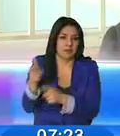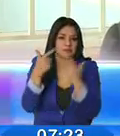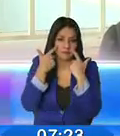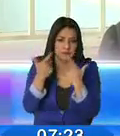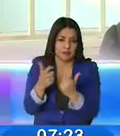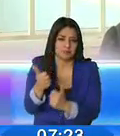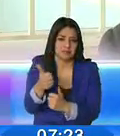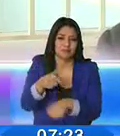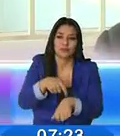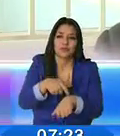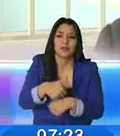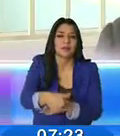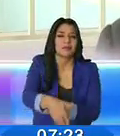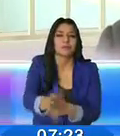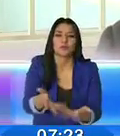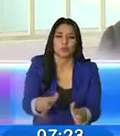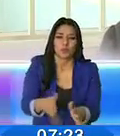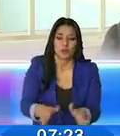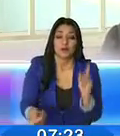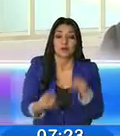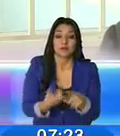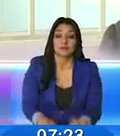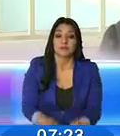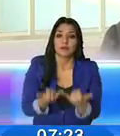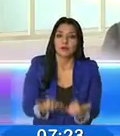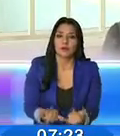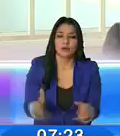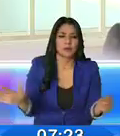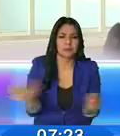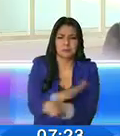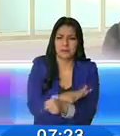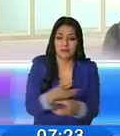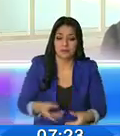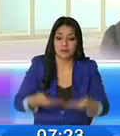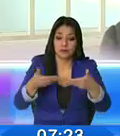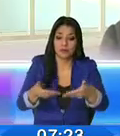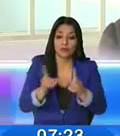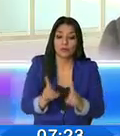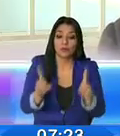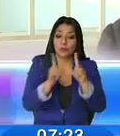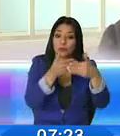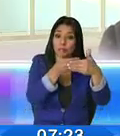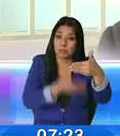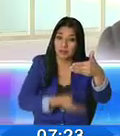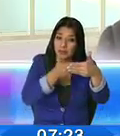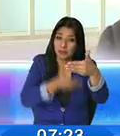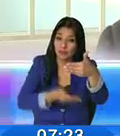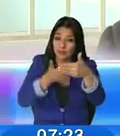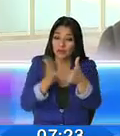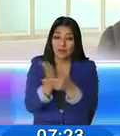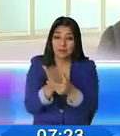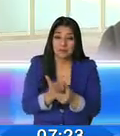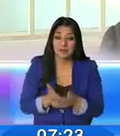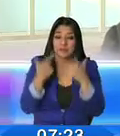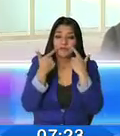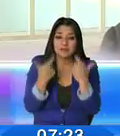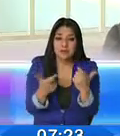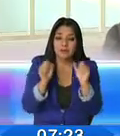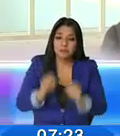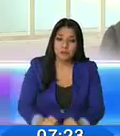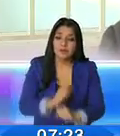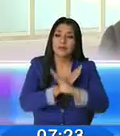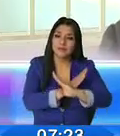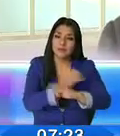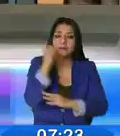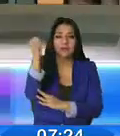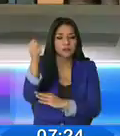particular. Se hace mención hasta el momento todavía no tenemos la totalidad de los cuerpos, de los expedientes fiscales necesarios para el ejercicio de un derecho